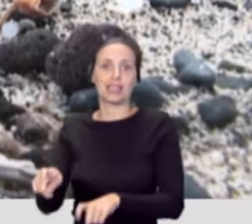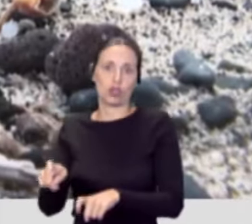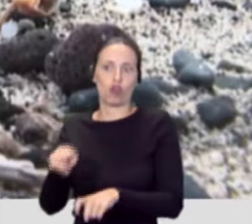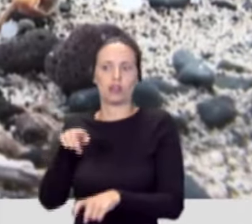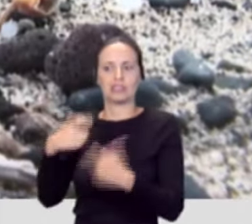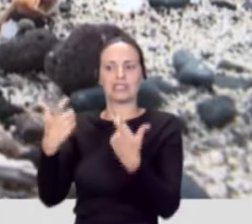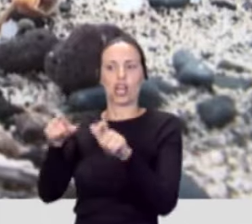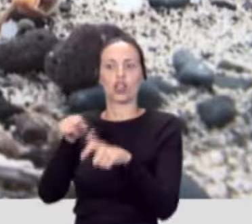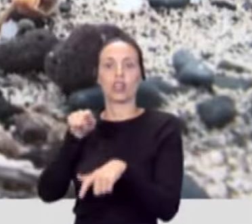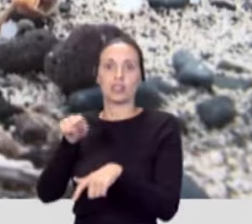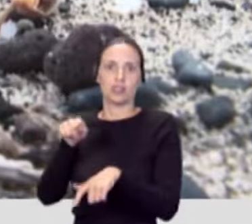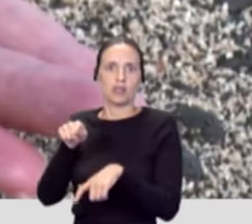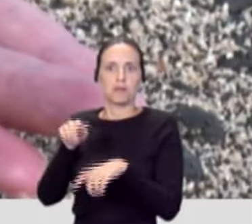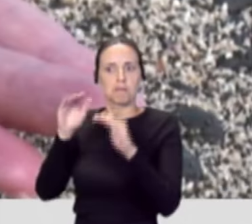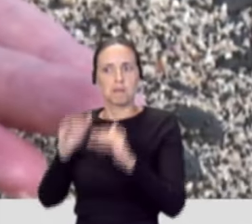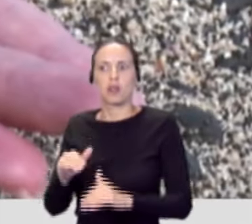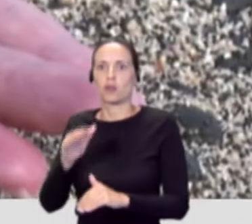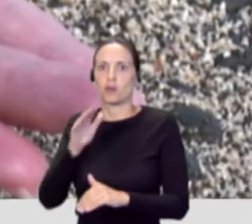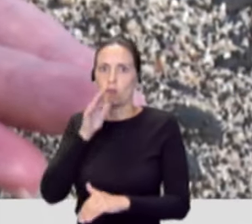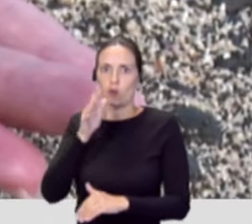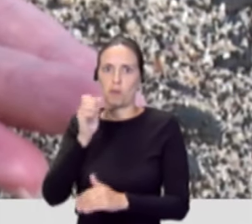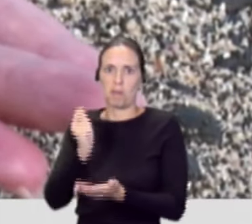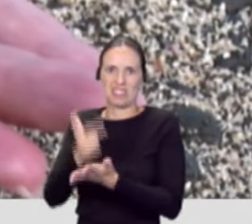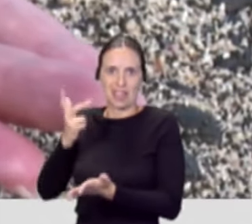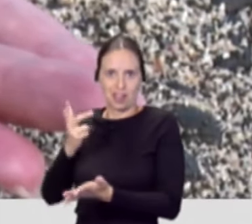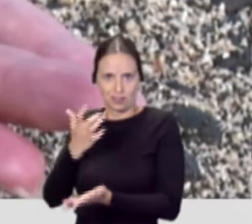pues todo ese combustible, le saldría más caro, evidentemente.